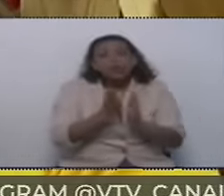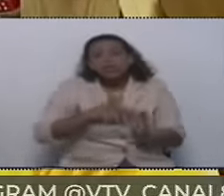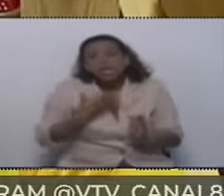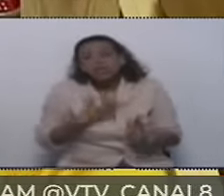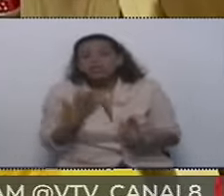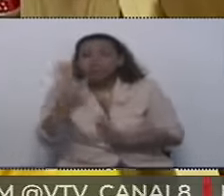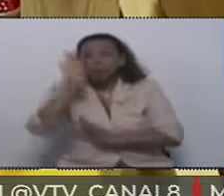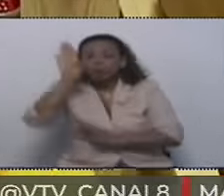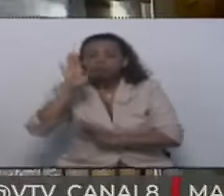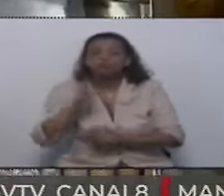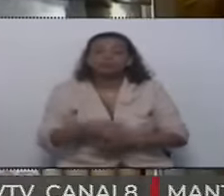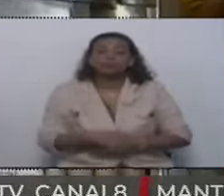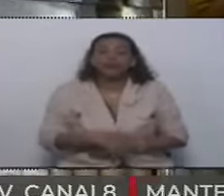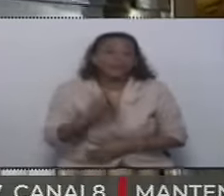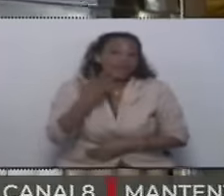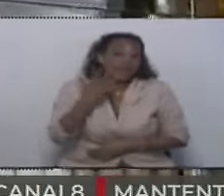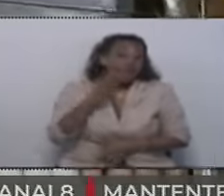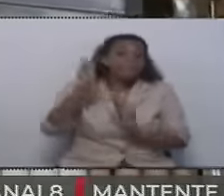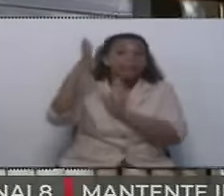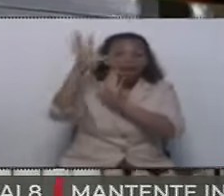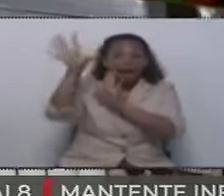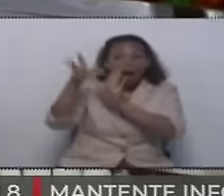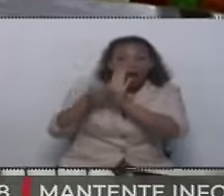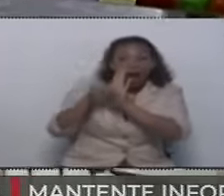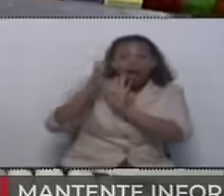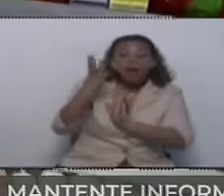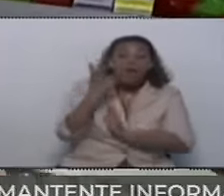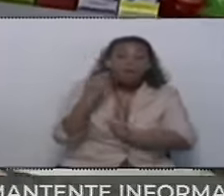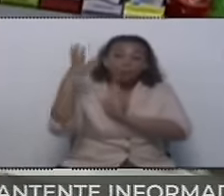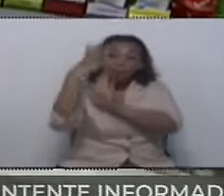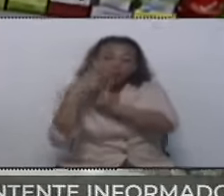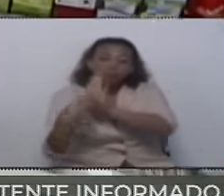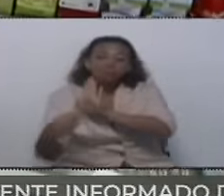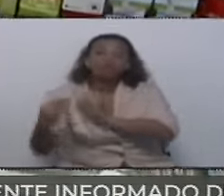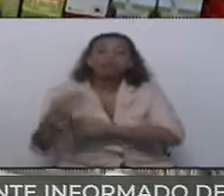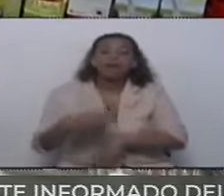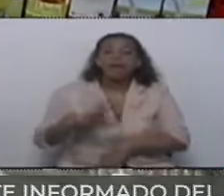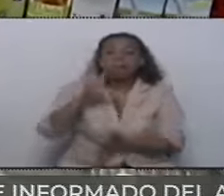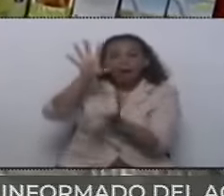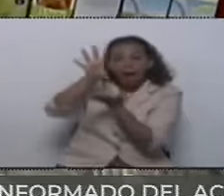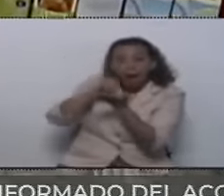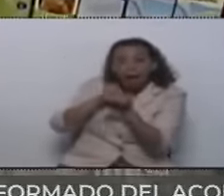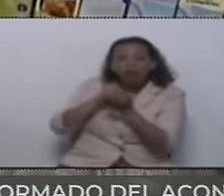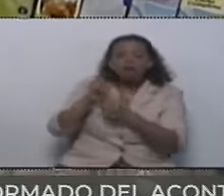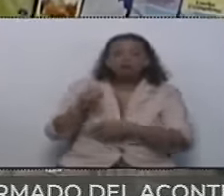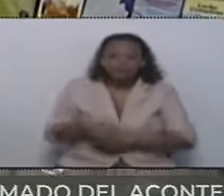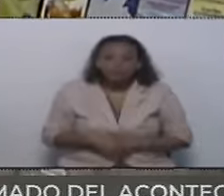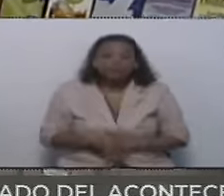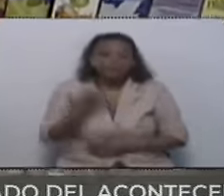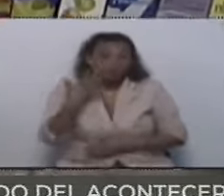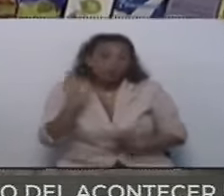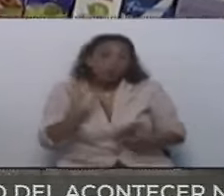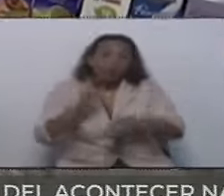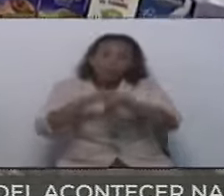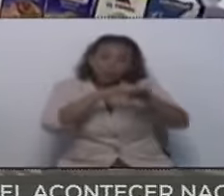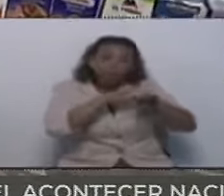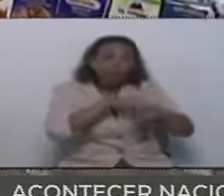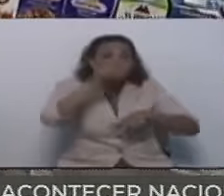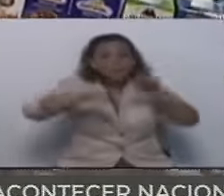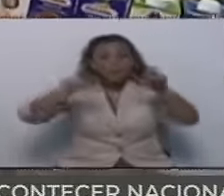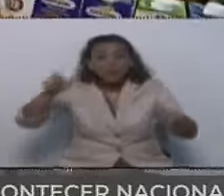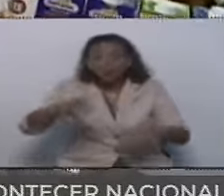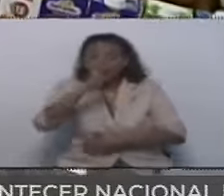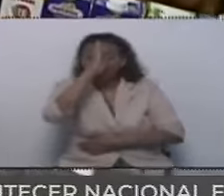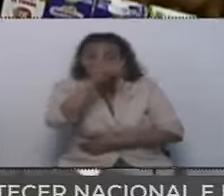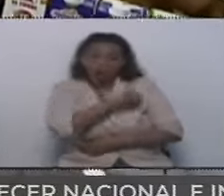¿Viste? En eso. Claro, que los ejemplos buenos hay que imitarlos. Claro. Y además tienes que multiplicarlo, por eso estoy pidiendo el apoyo de toda la banca